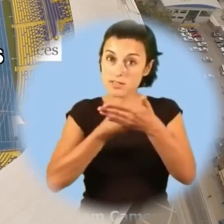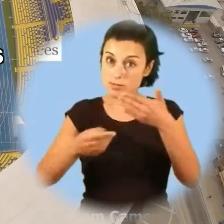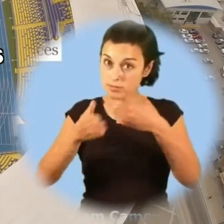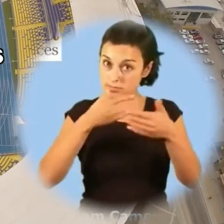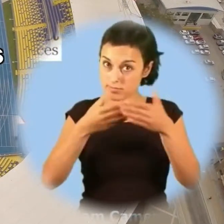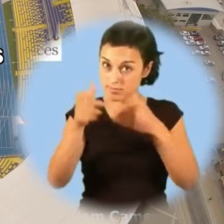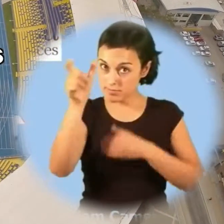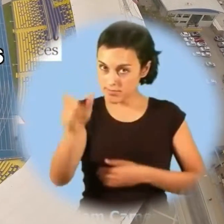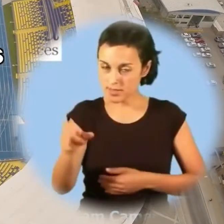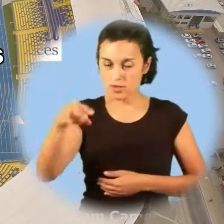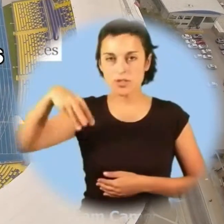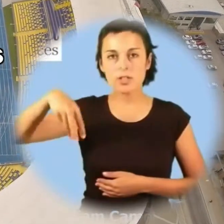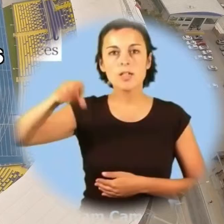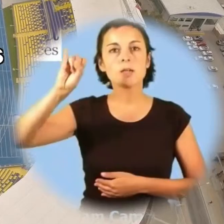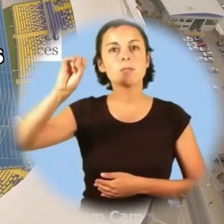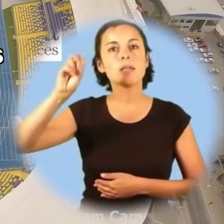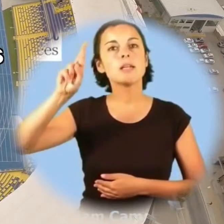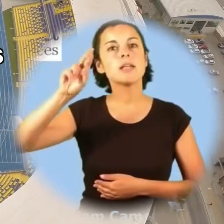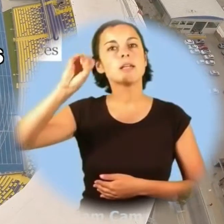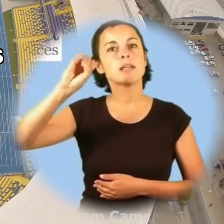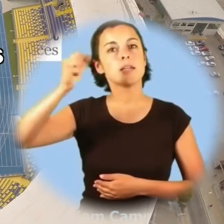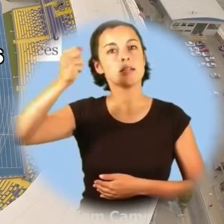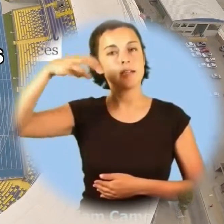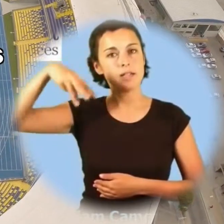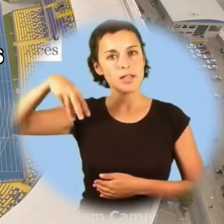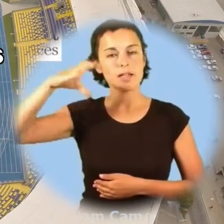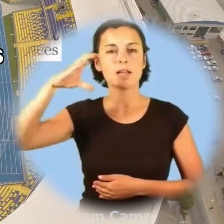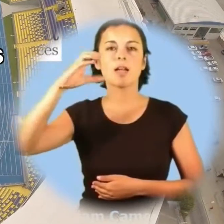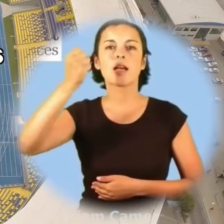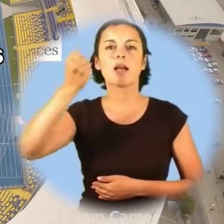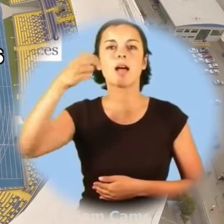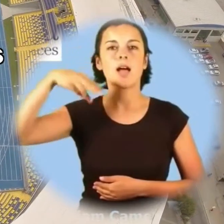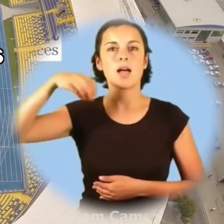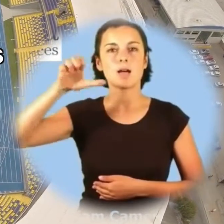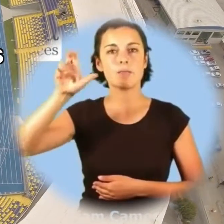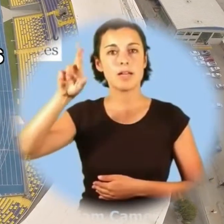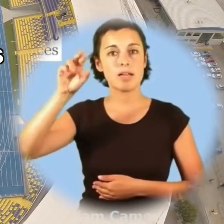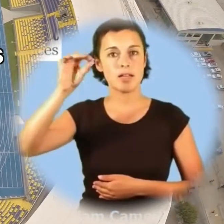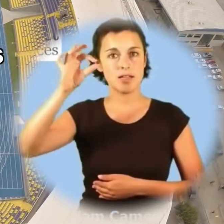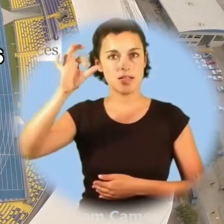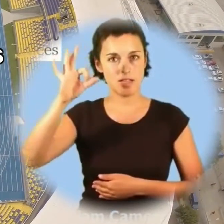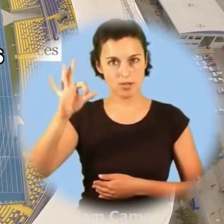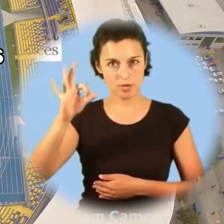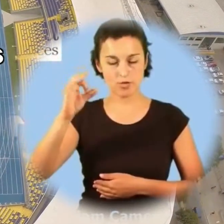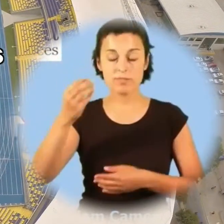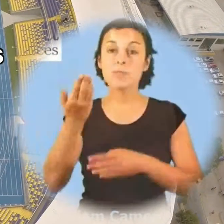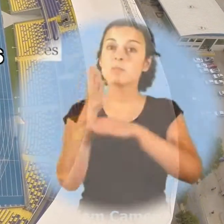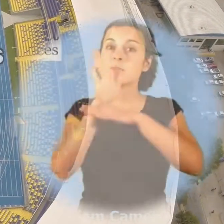No arriesgue su vida y sea responsable con las indicaciones de este plan.